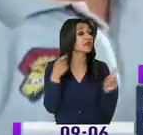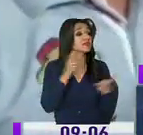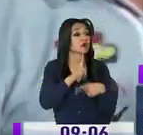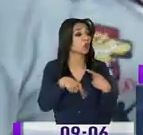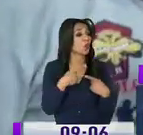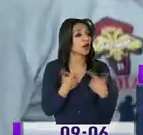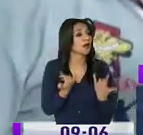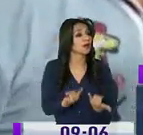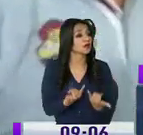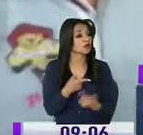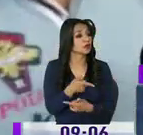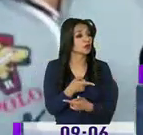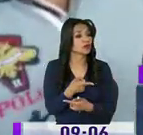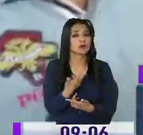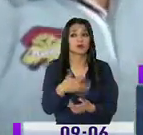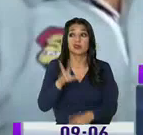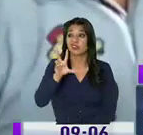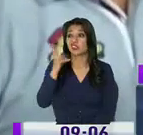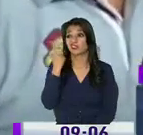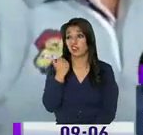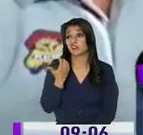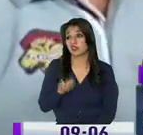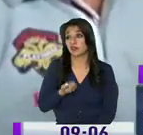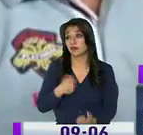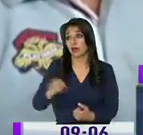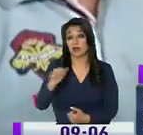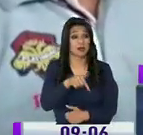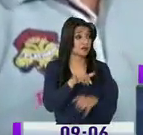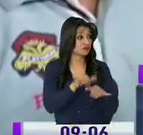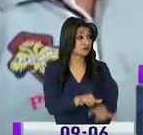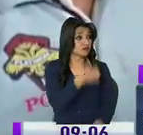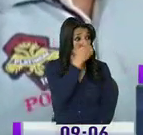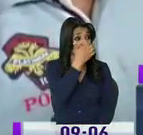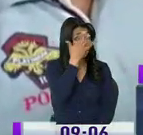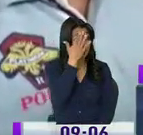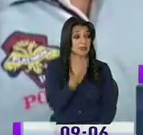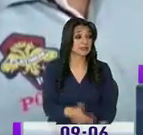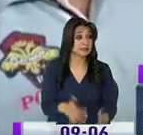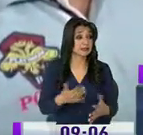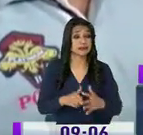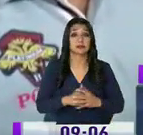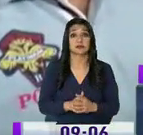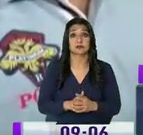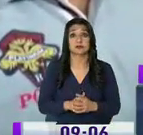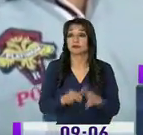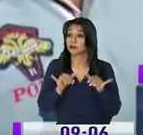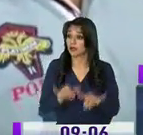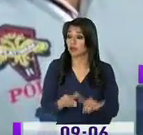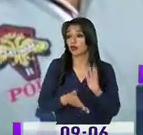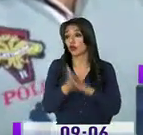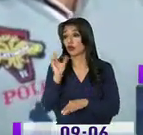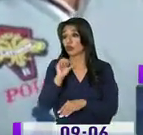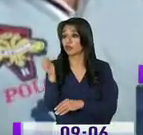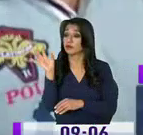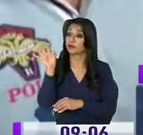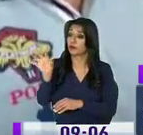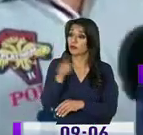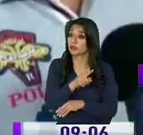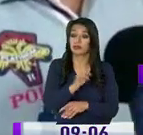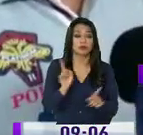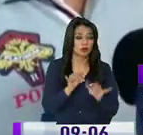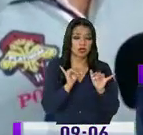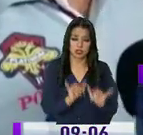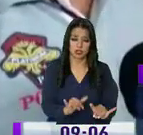queriendo viajar? Ya tenemos 3 días. 3 días aquí en Santo Domingo. Sí. ¿Estaba usted aquí o venía de otra provincia y le tocó quedarse aquí? No, he estado